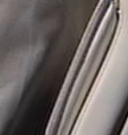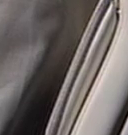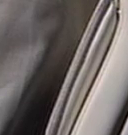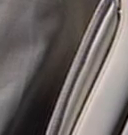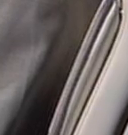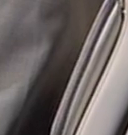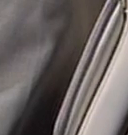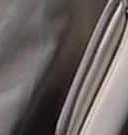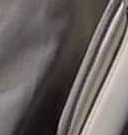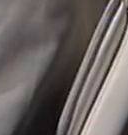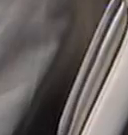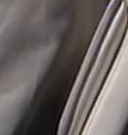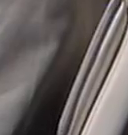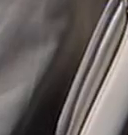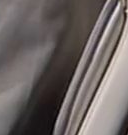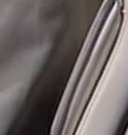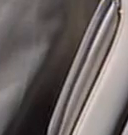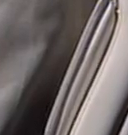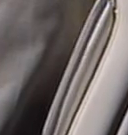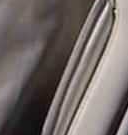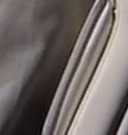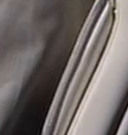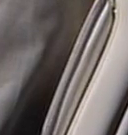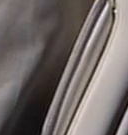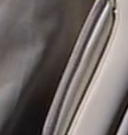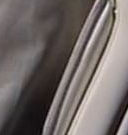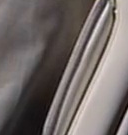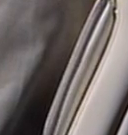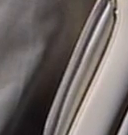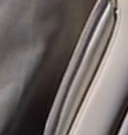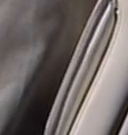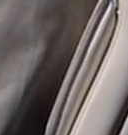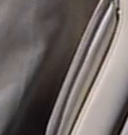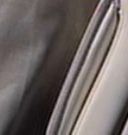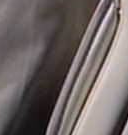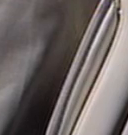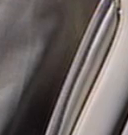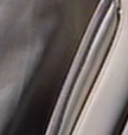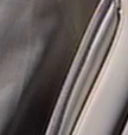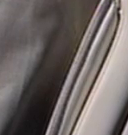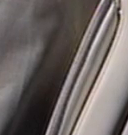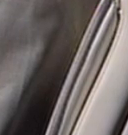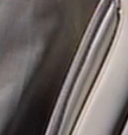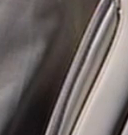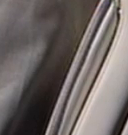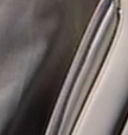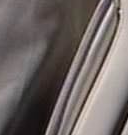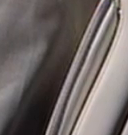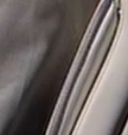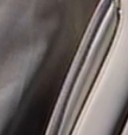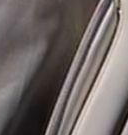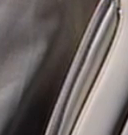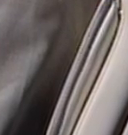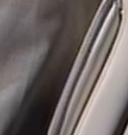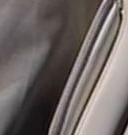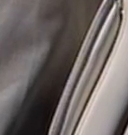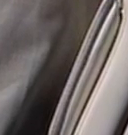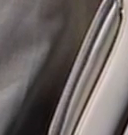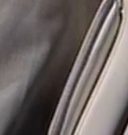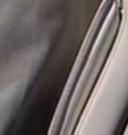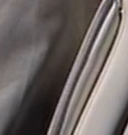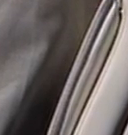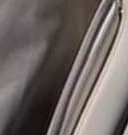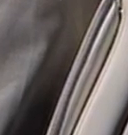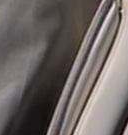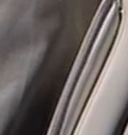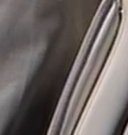segunda pregunta ya, ¿cómo se proyecta para este año? Un conflicto que muchos decían que tenía que ser rápido, que era conveniente que fuera rápido, muchos